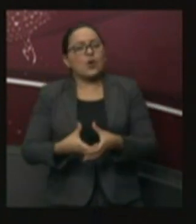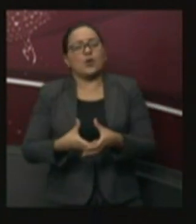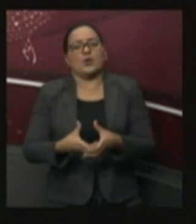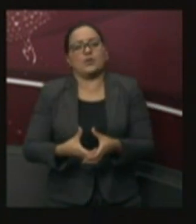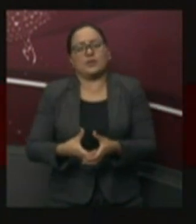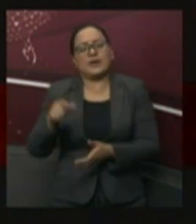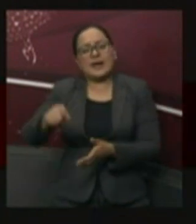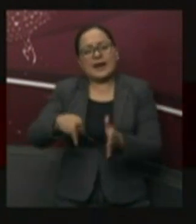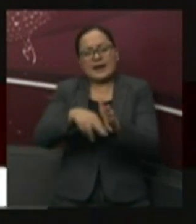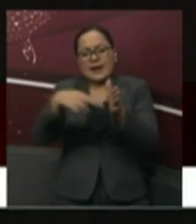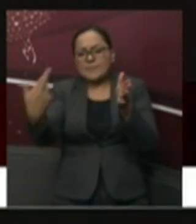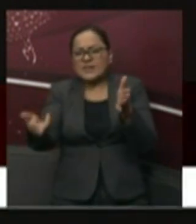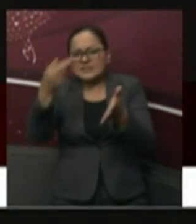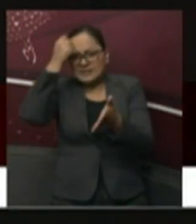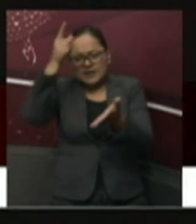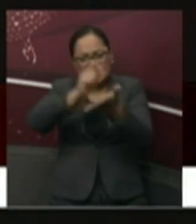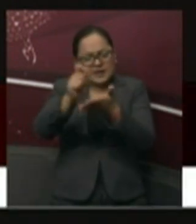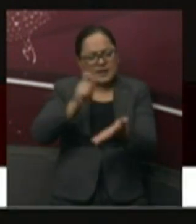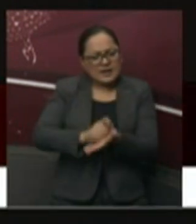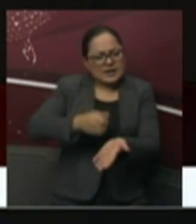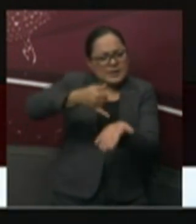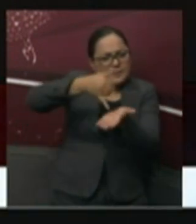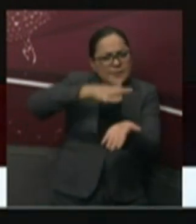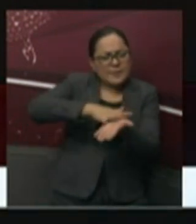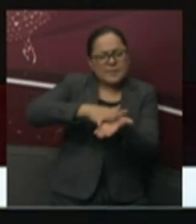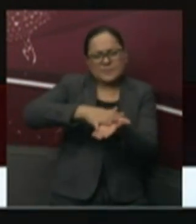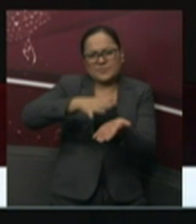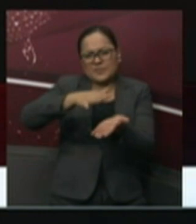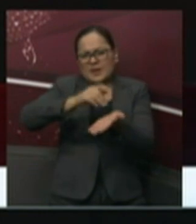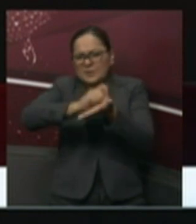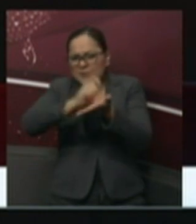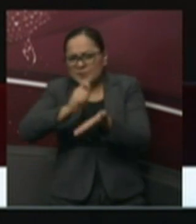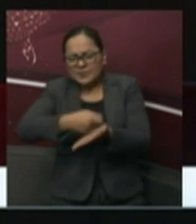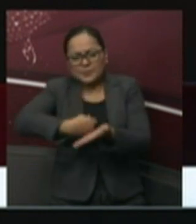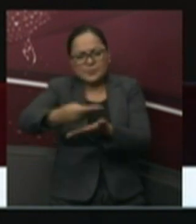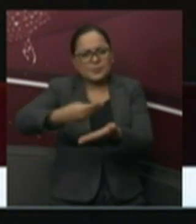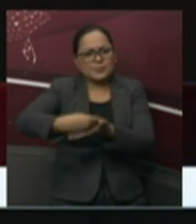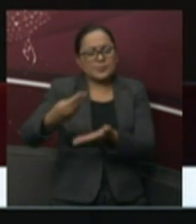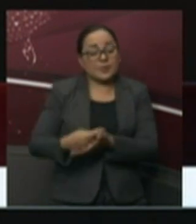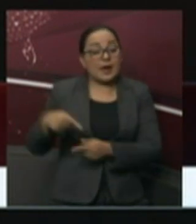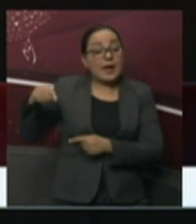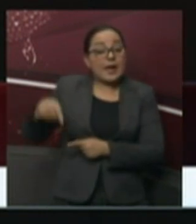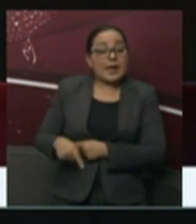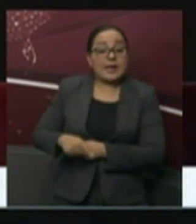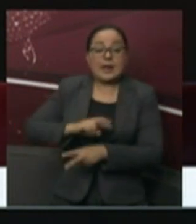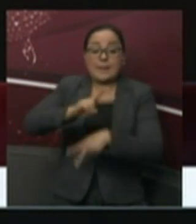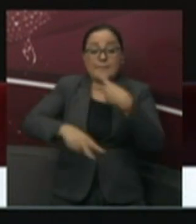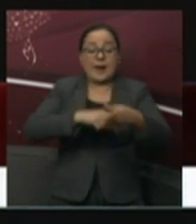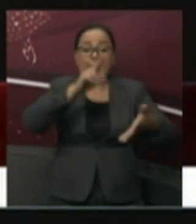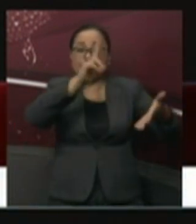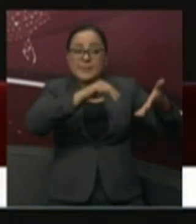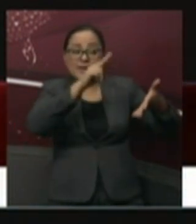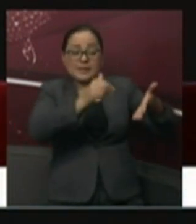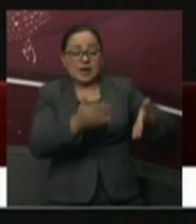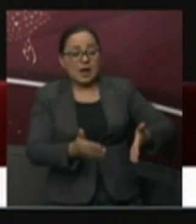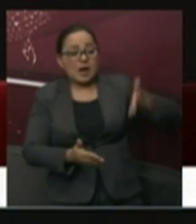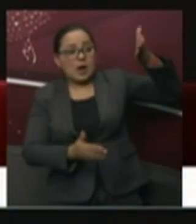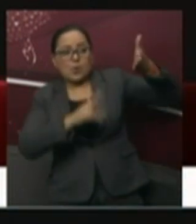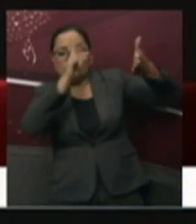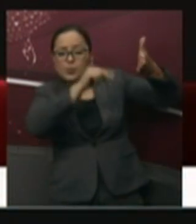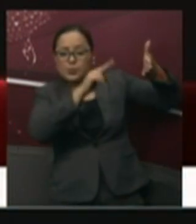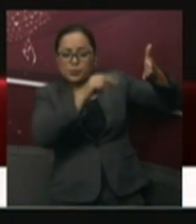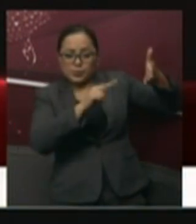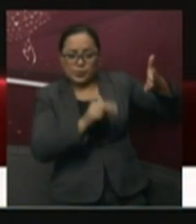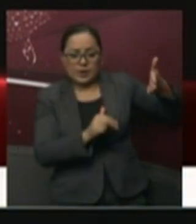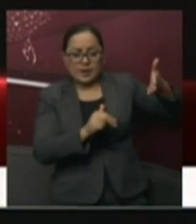de revistas, en panfletos. Cada vez que pintaba un mural, tenía que publicar una especie